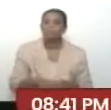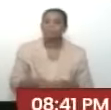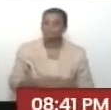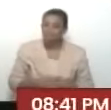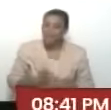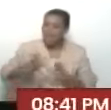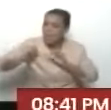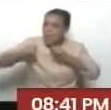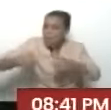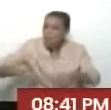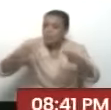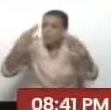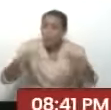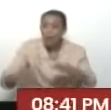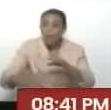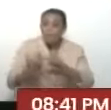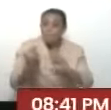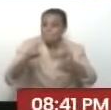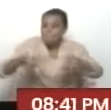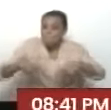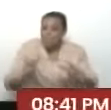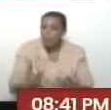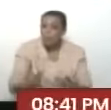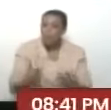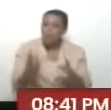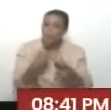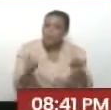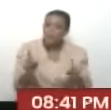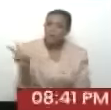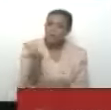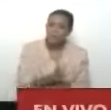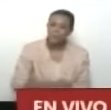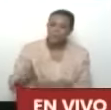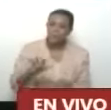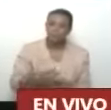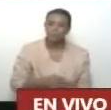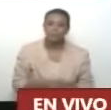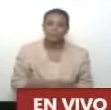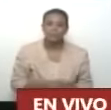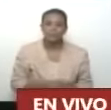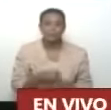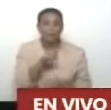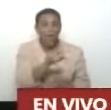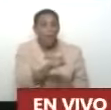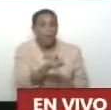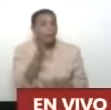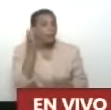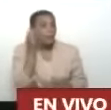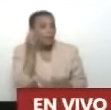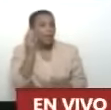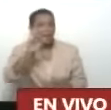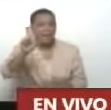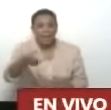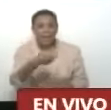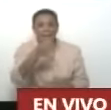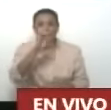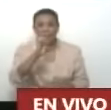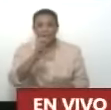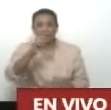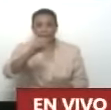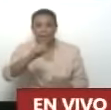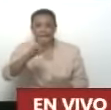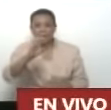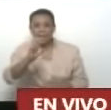el inicio de una nueva etapa, como hoy lo desea usted, presidente. Es así, Nahum. Ahora, Génesis, yo la vi muy activa,